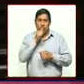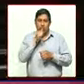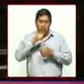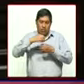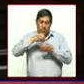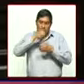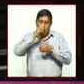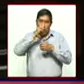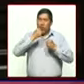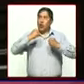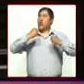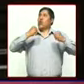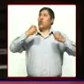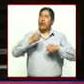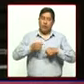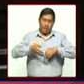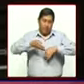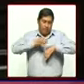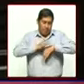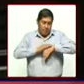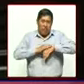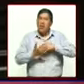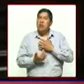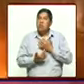energizantes, pomadas para las quemaduras,